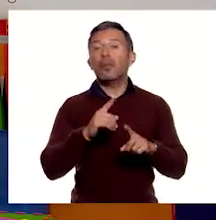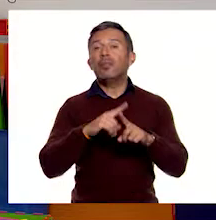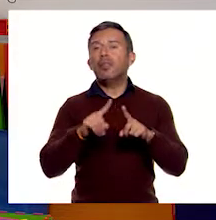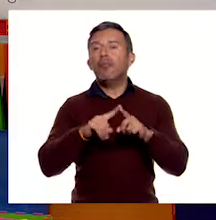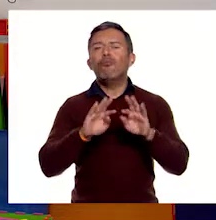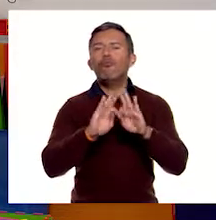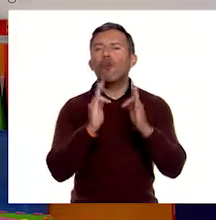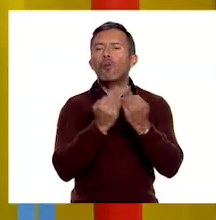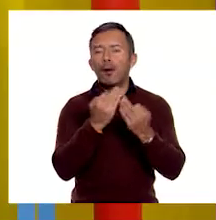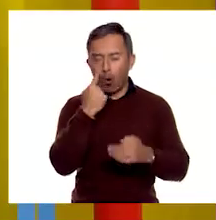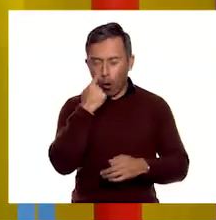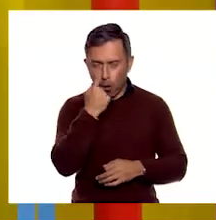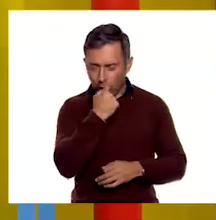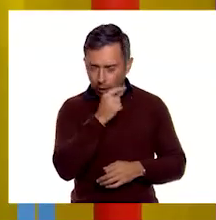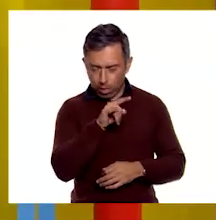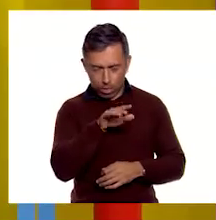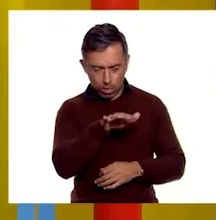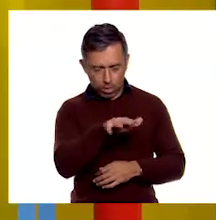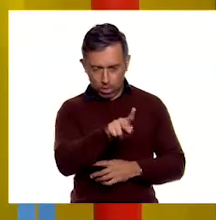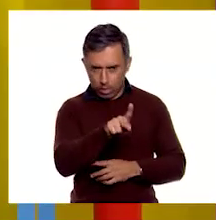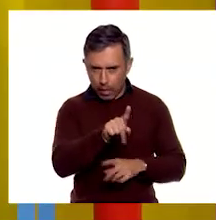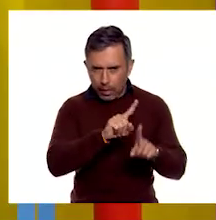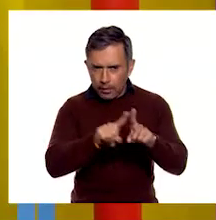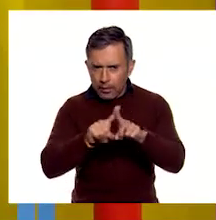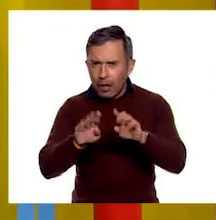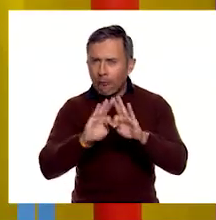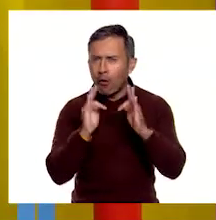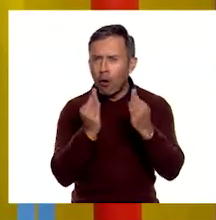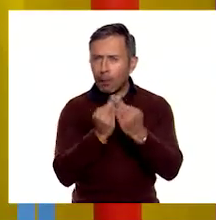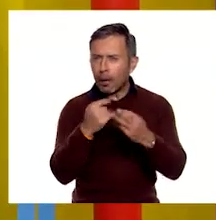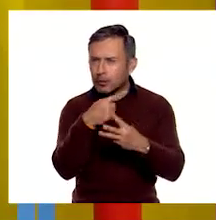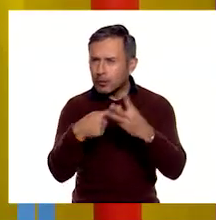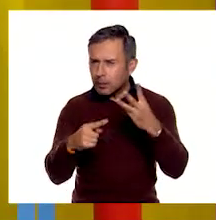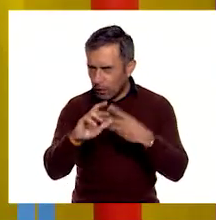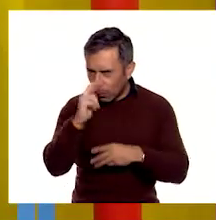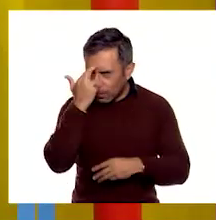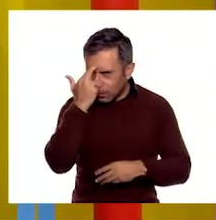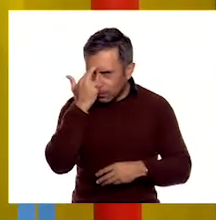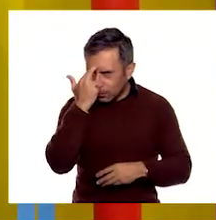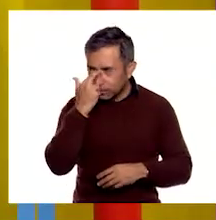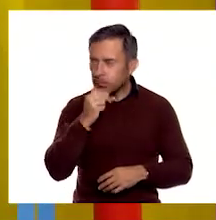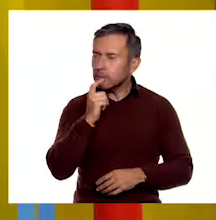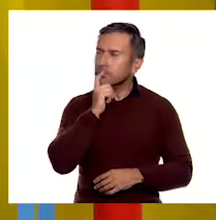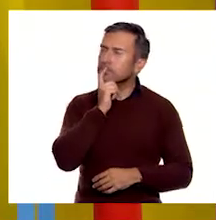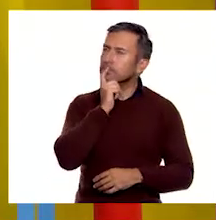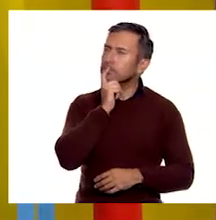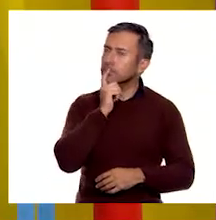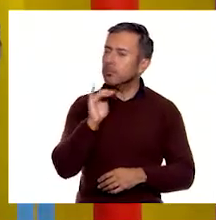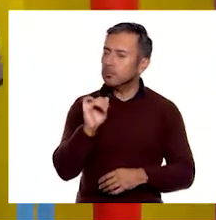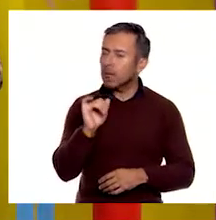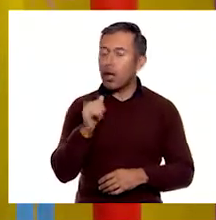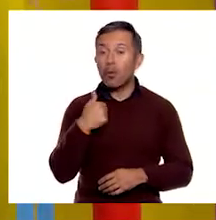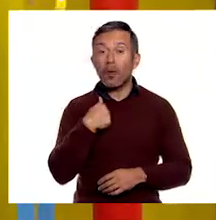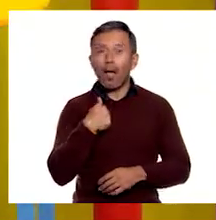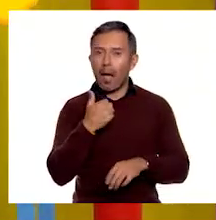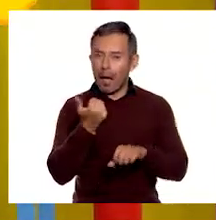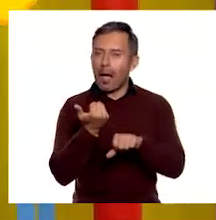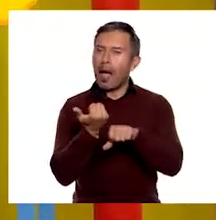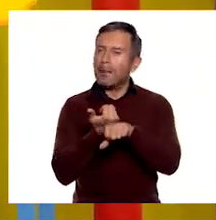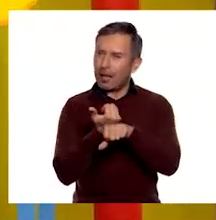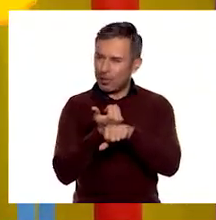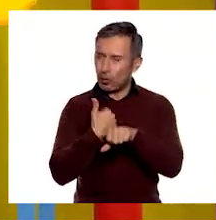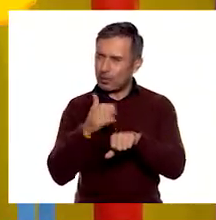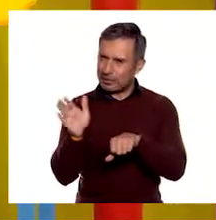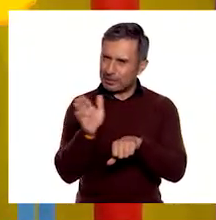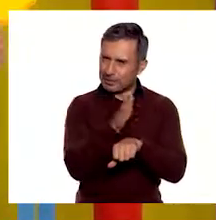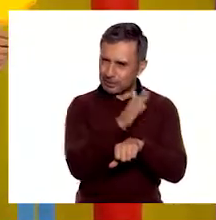ópticas que mencionamos hoy? ¿La recuerdan? Sí. Voy a usar aquí el amarillo porque necesito repasar